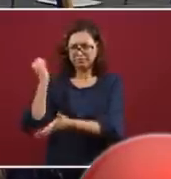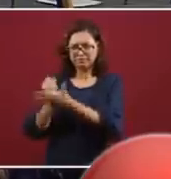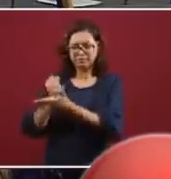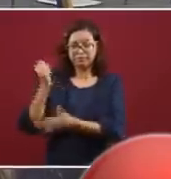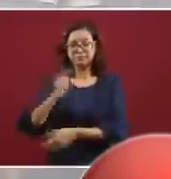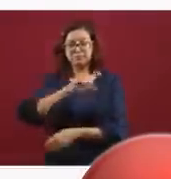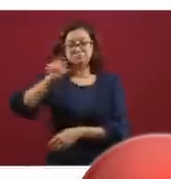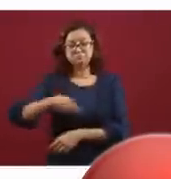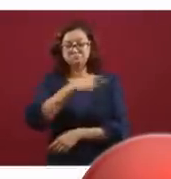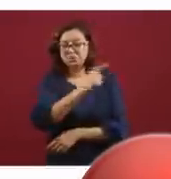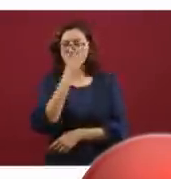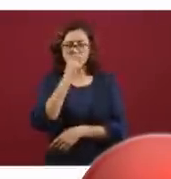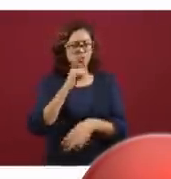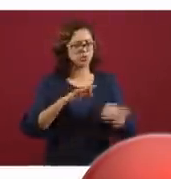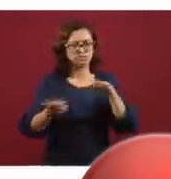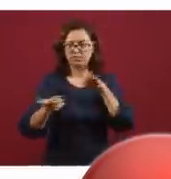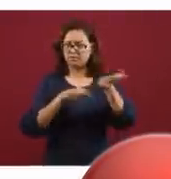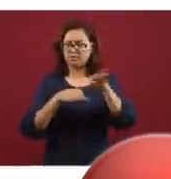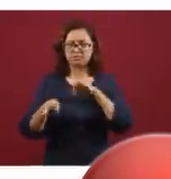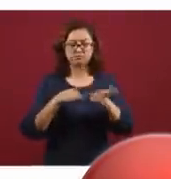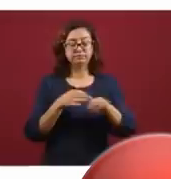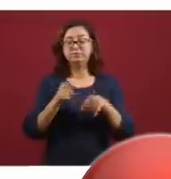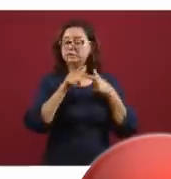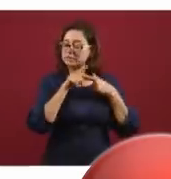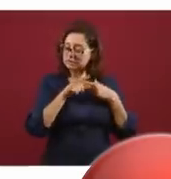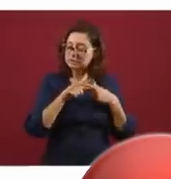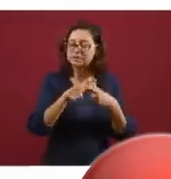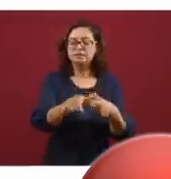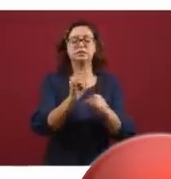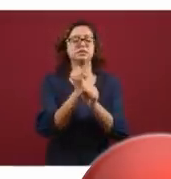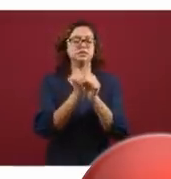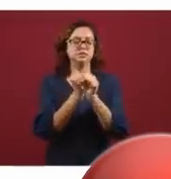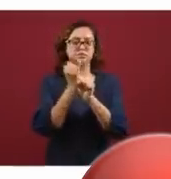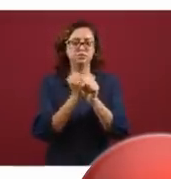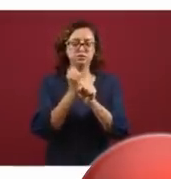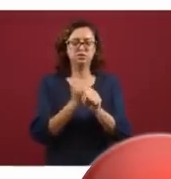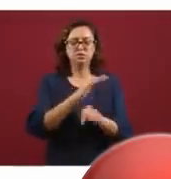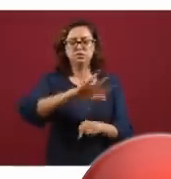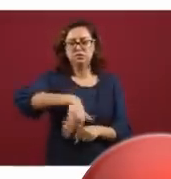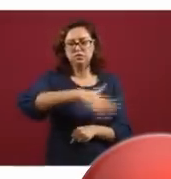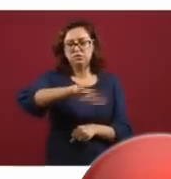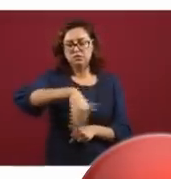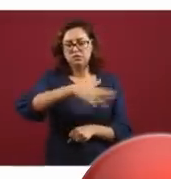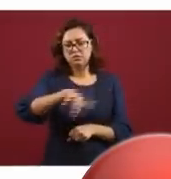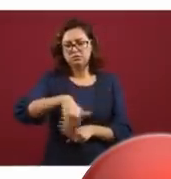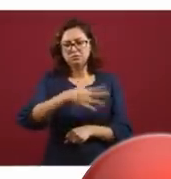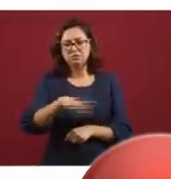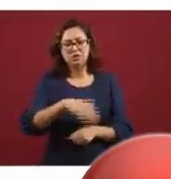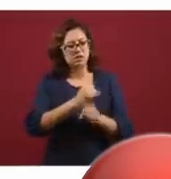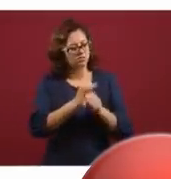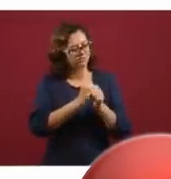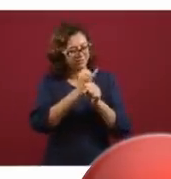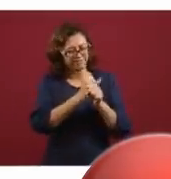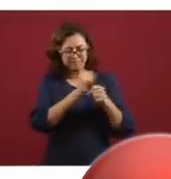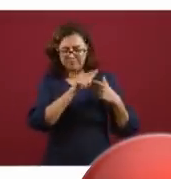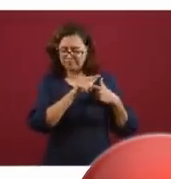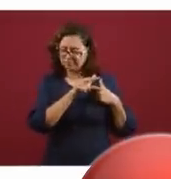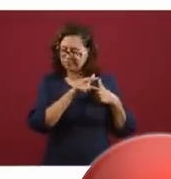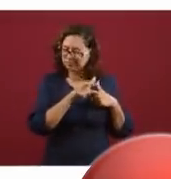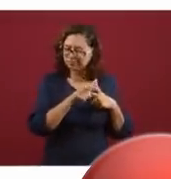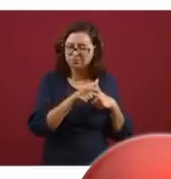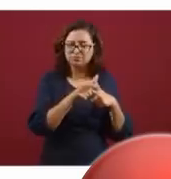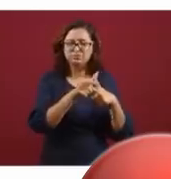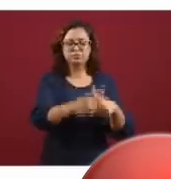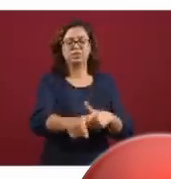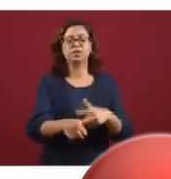Se sigue la investigación para localizar bienes. Todavía después de esto se continúa investigando. Ya